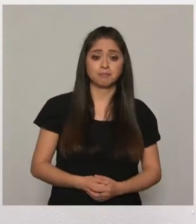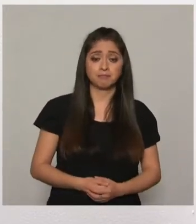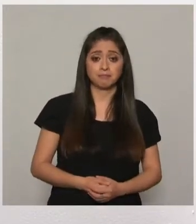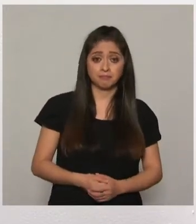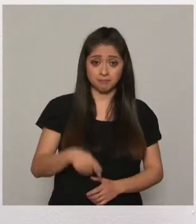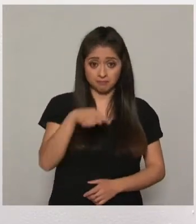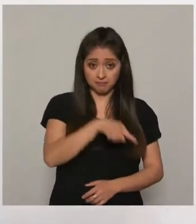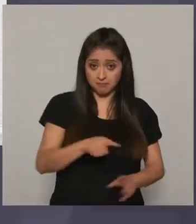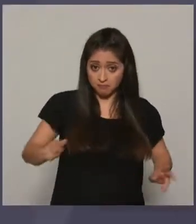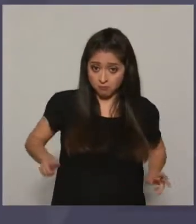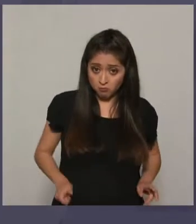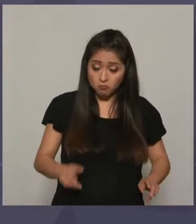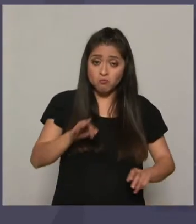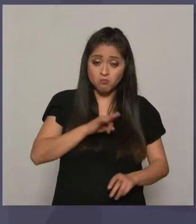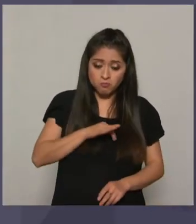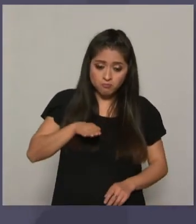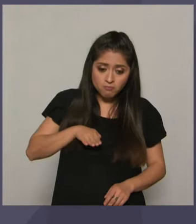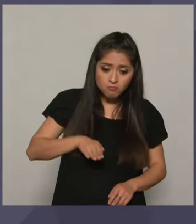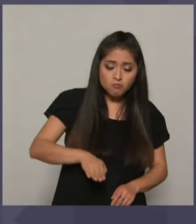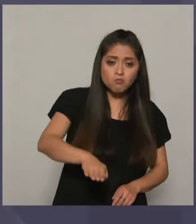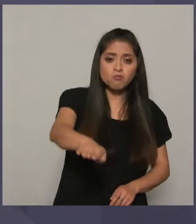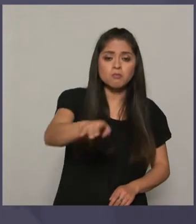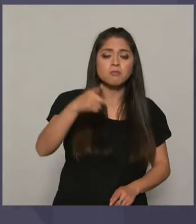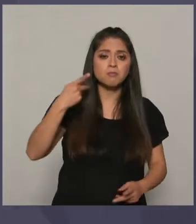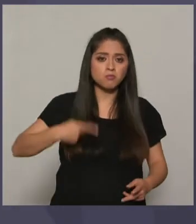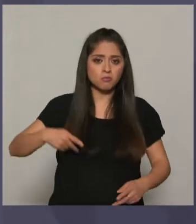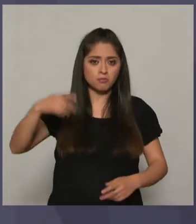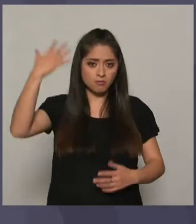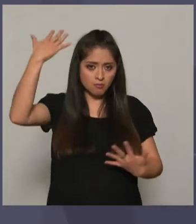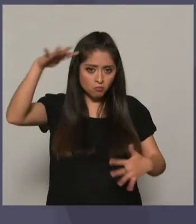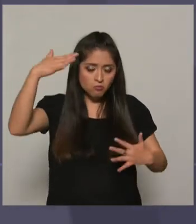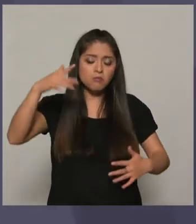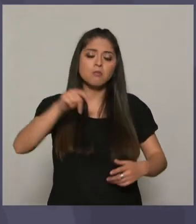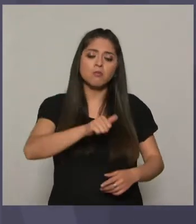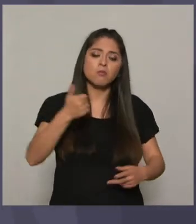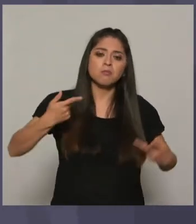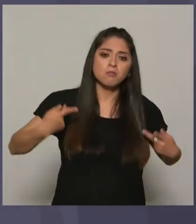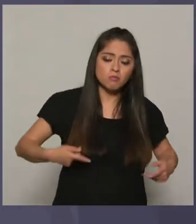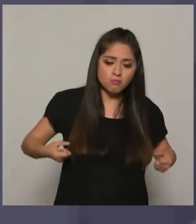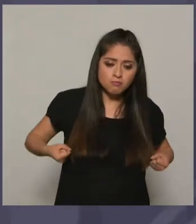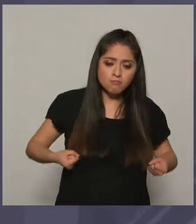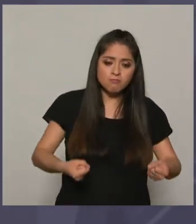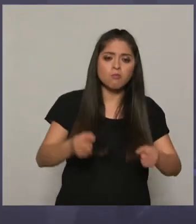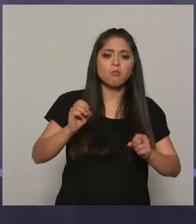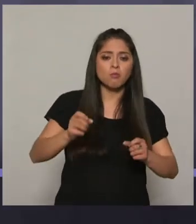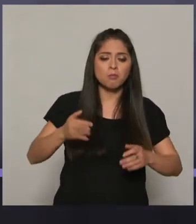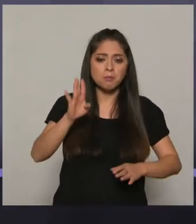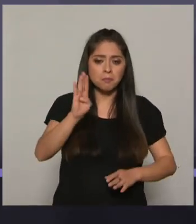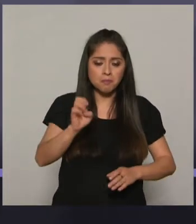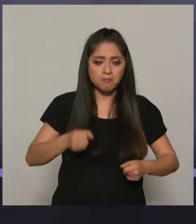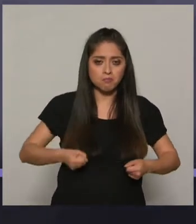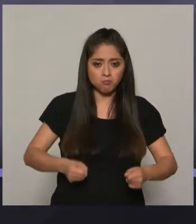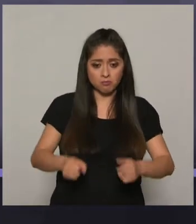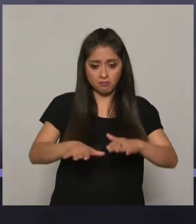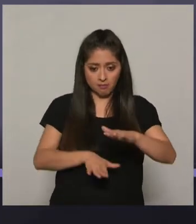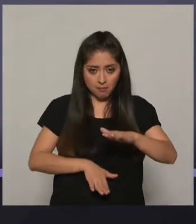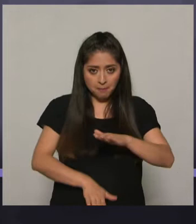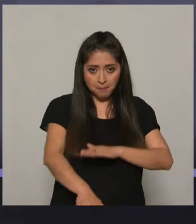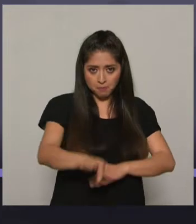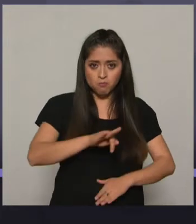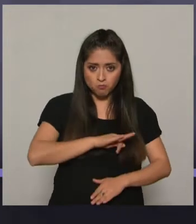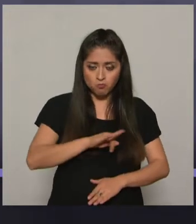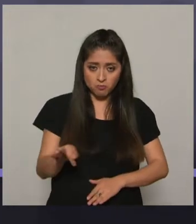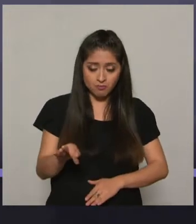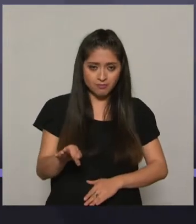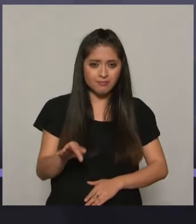abajo. Me parece que personas adultas mayores y personas con sillas de ruedas o con carreolas sí pueden pasar abajo. Claro, ¿no? Pero digo, como